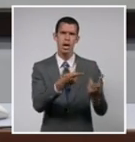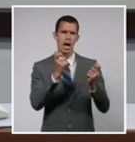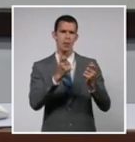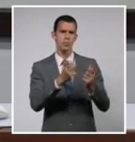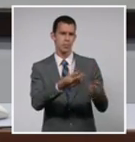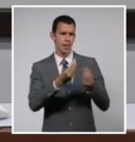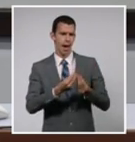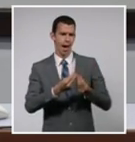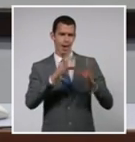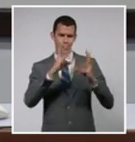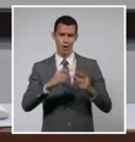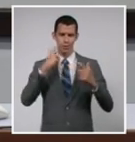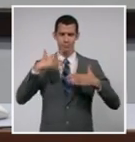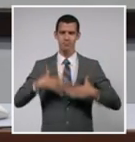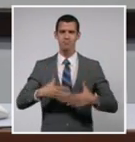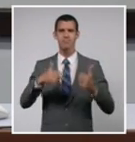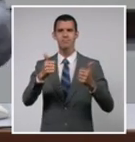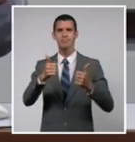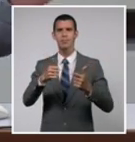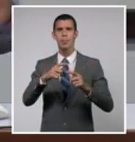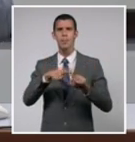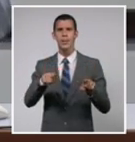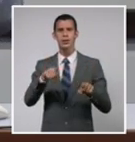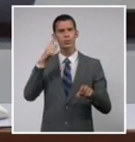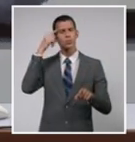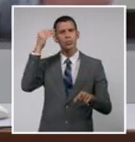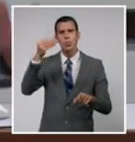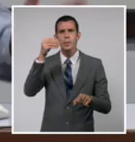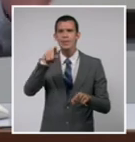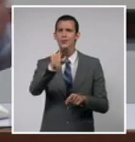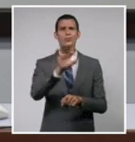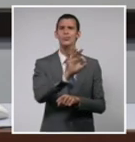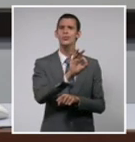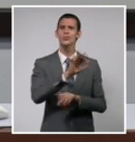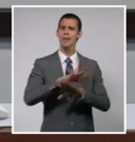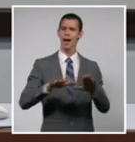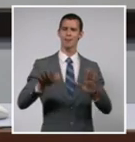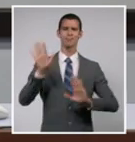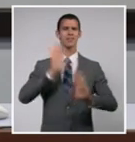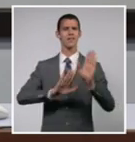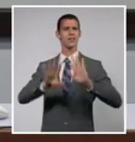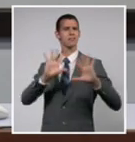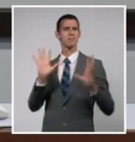derecho a nadie a actuar de manera irresponsable y a pensar que no, que el problema es de otro.